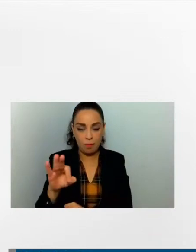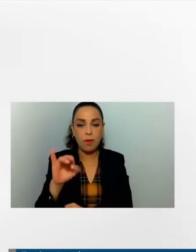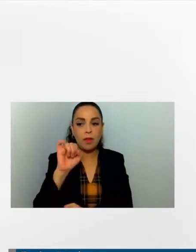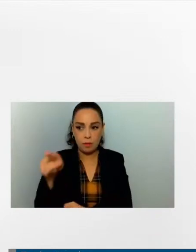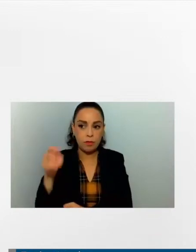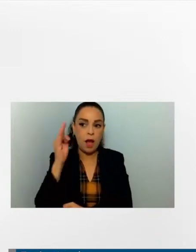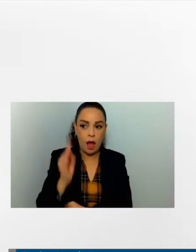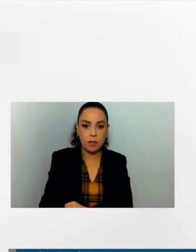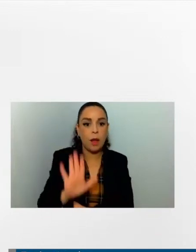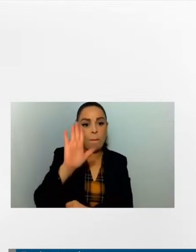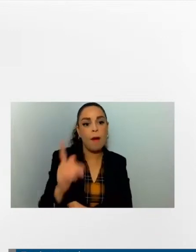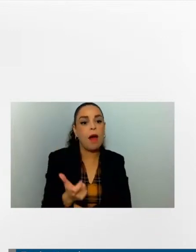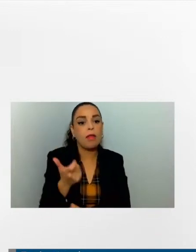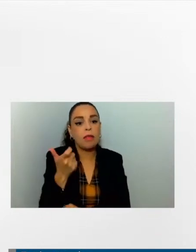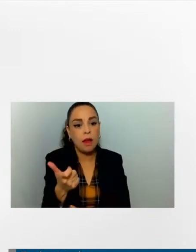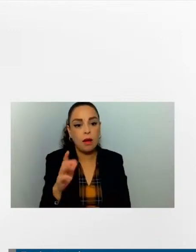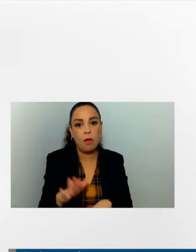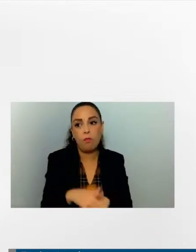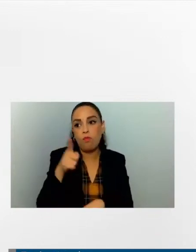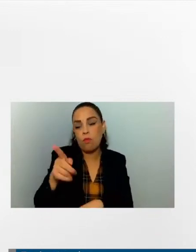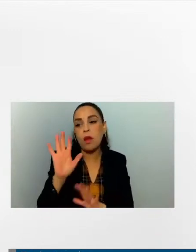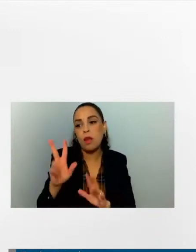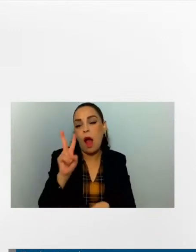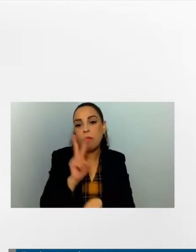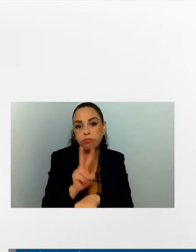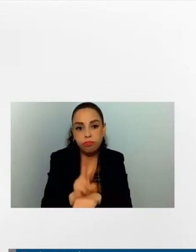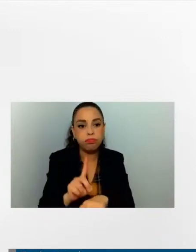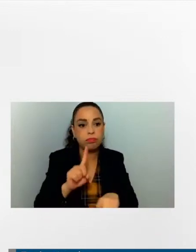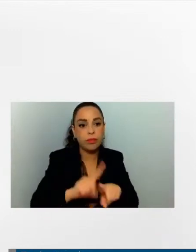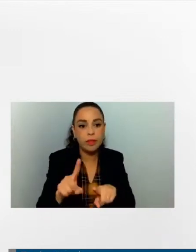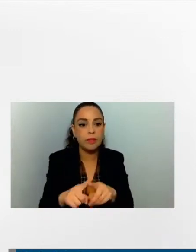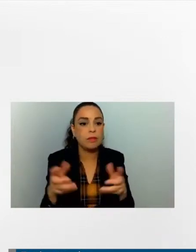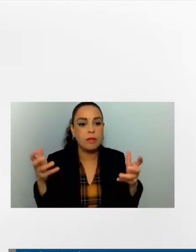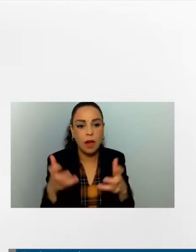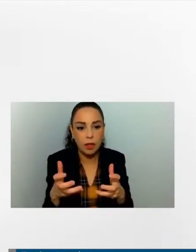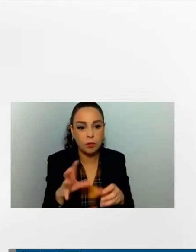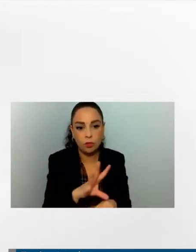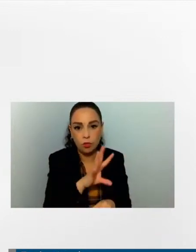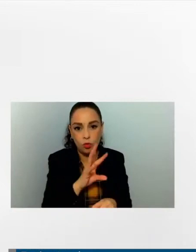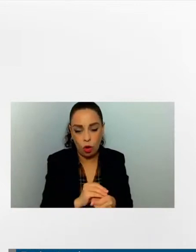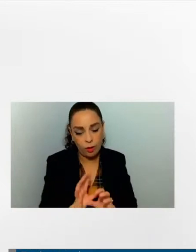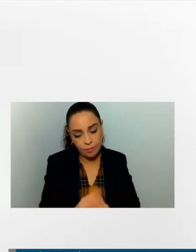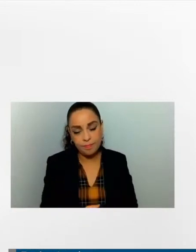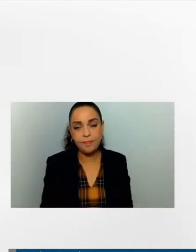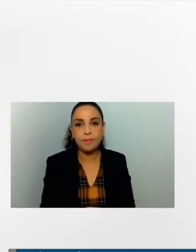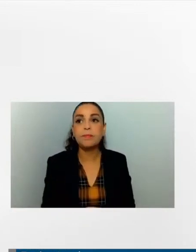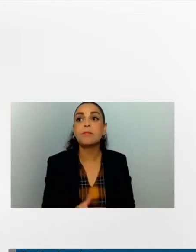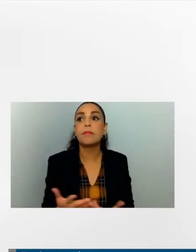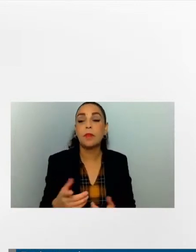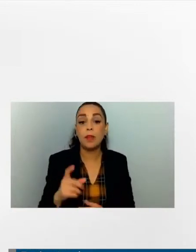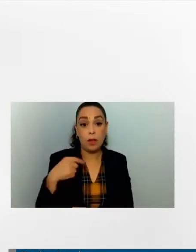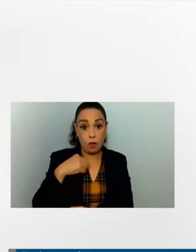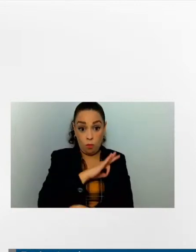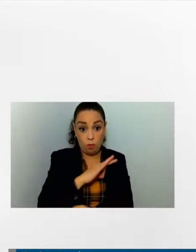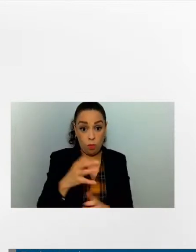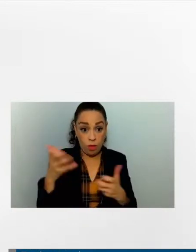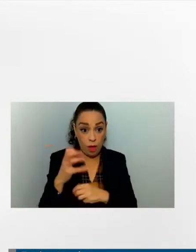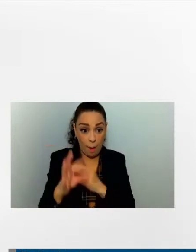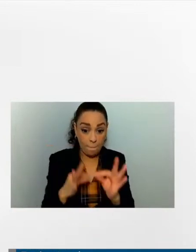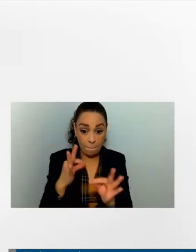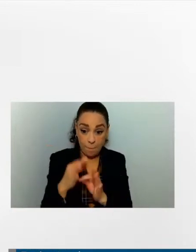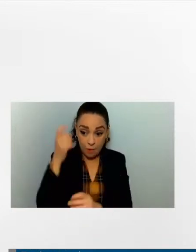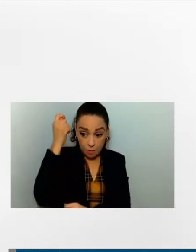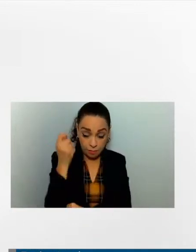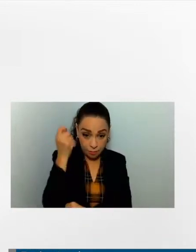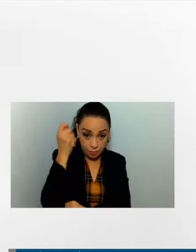está el otro escenario de litigio, que sería si yo puedo cumplir con la obligación de dar alimentos incorporando al niño,